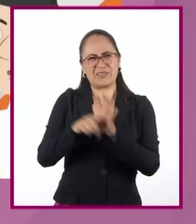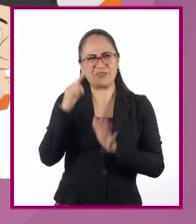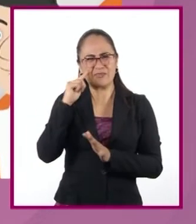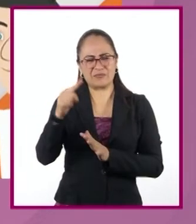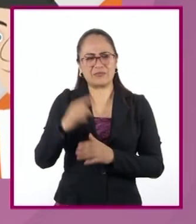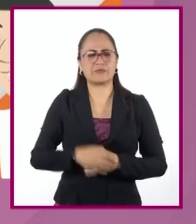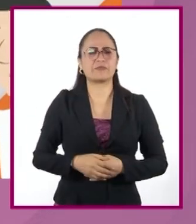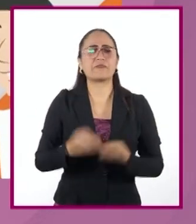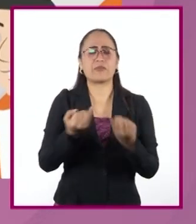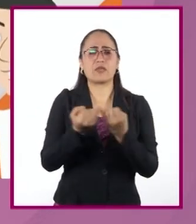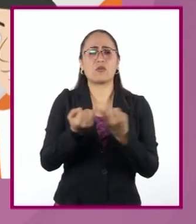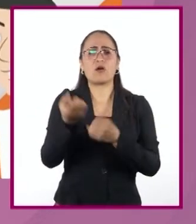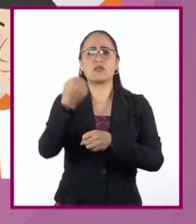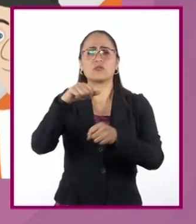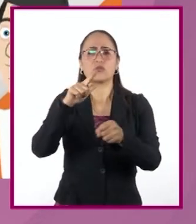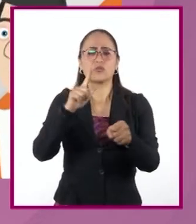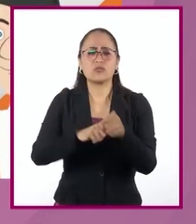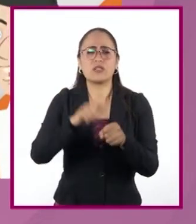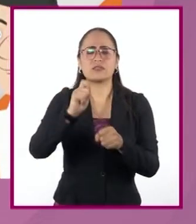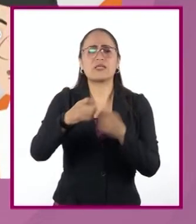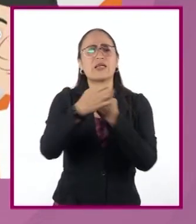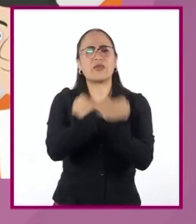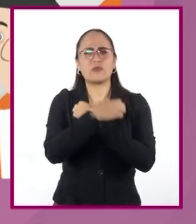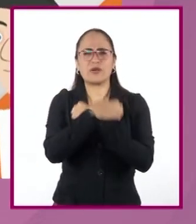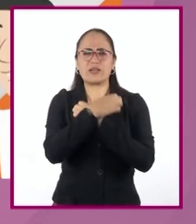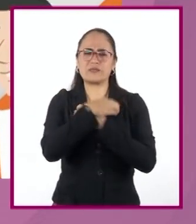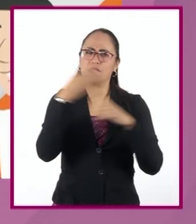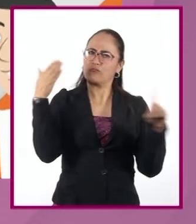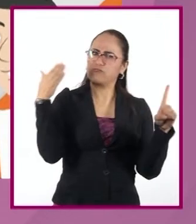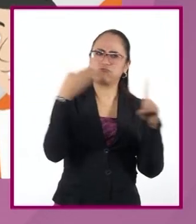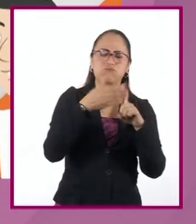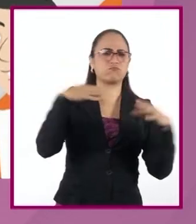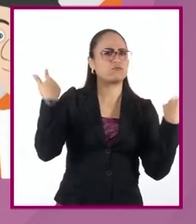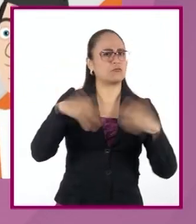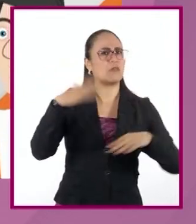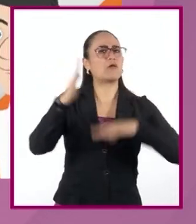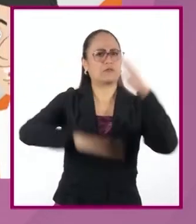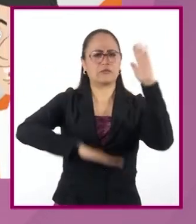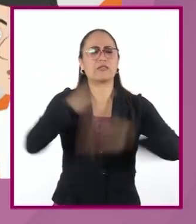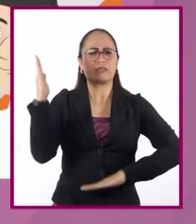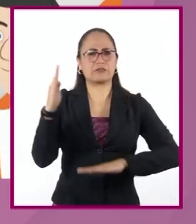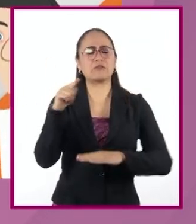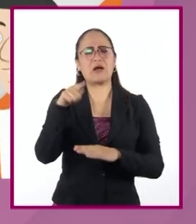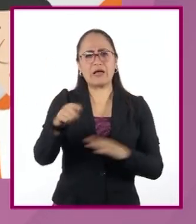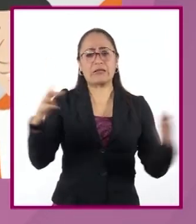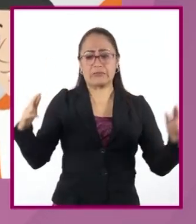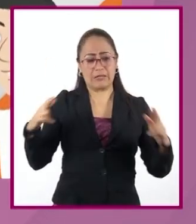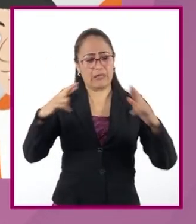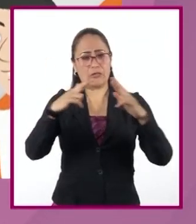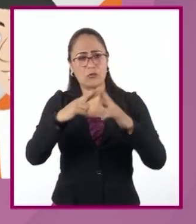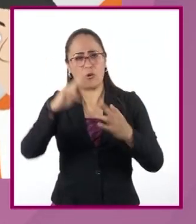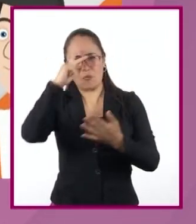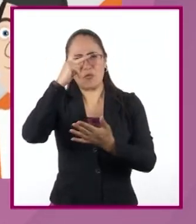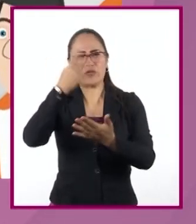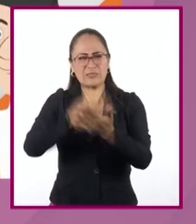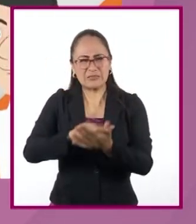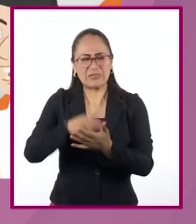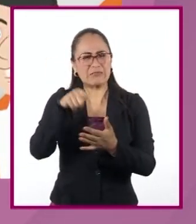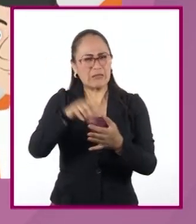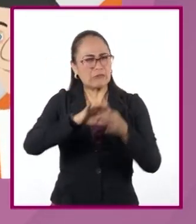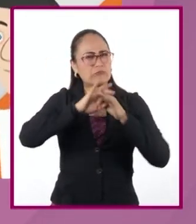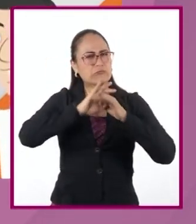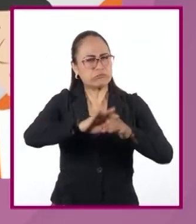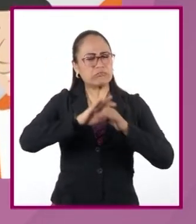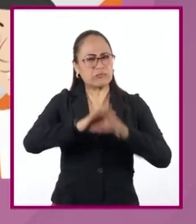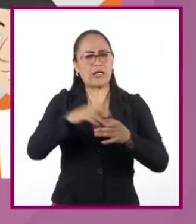social, la educación fue un gran logro para los colonos. El predominio de religiones protestantes que